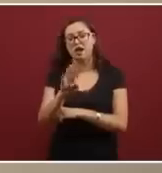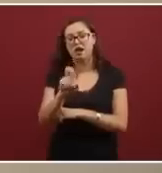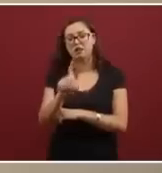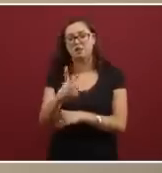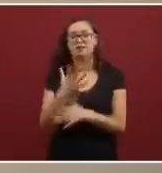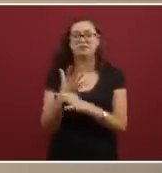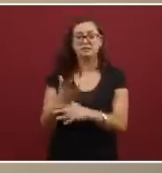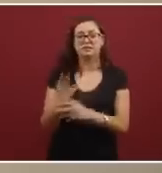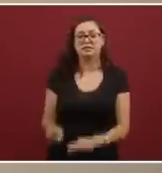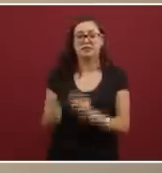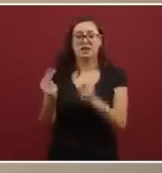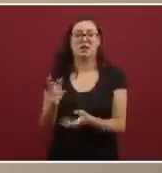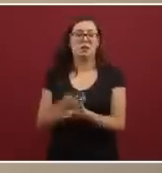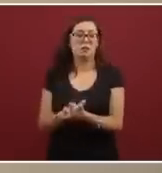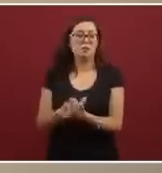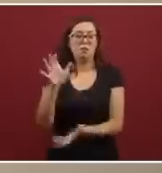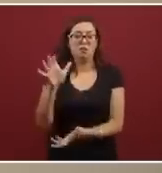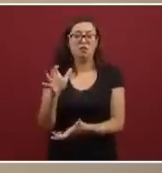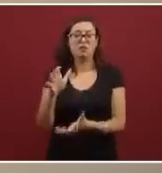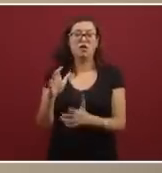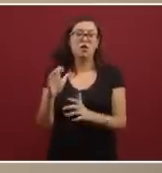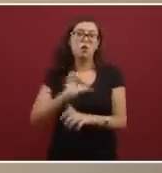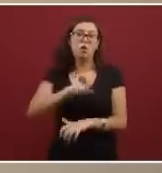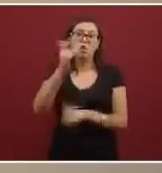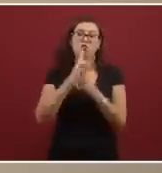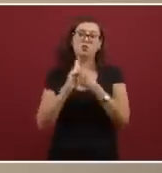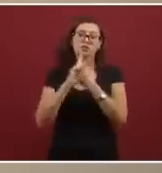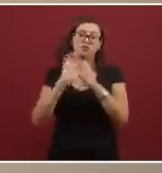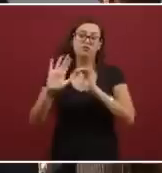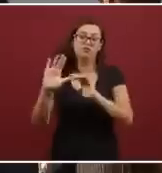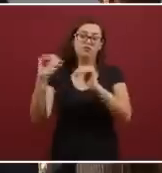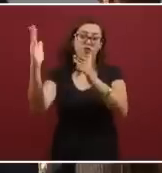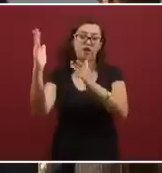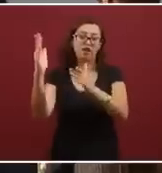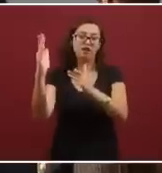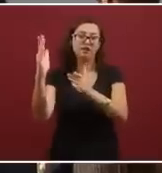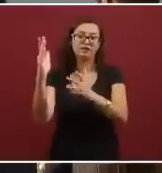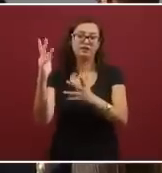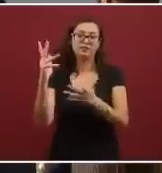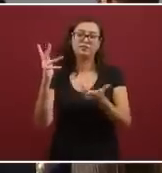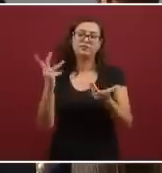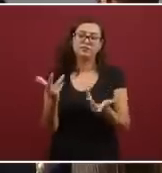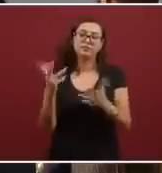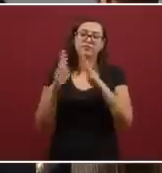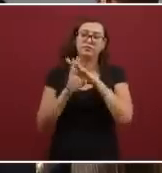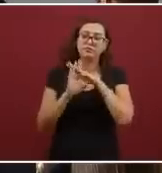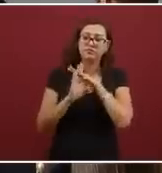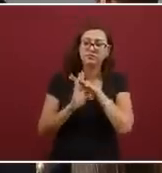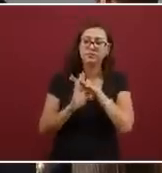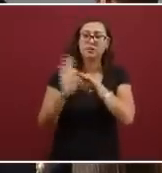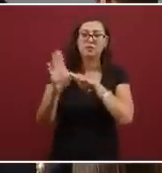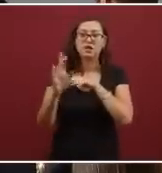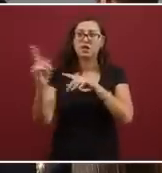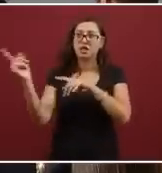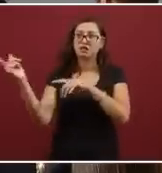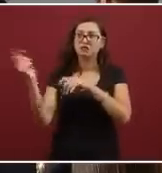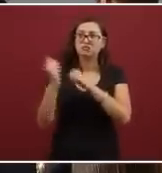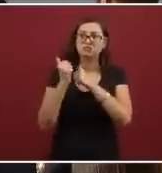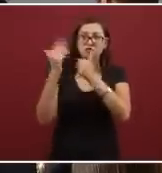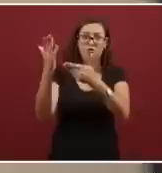negocio se hace fuera de México, en los países de origen de la migración o bien ya llegando a Estados